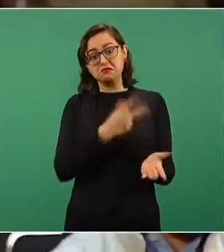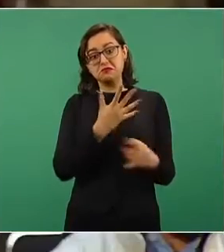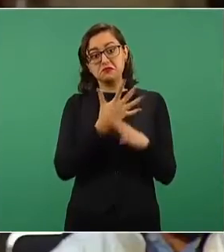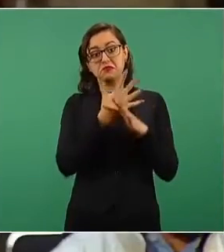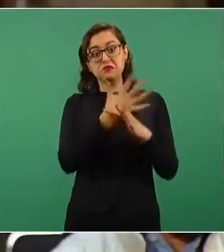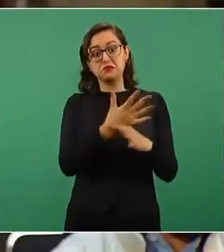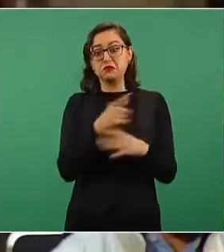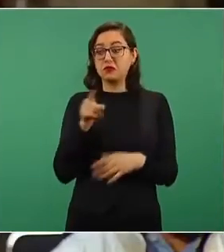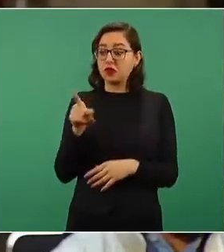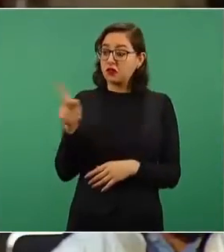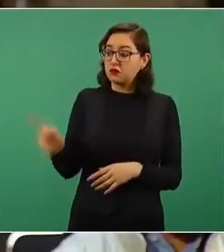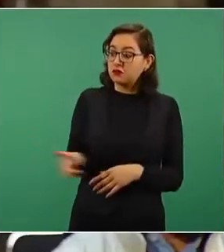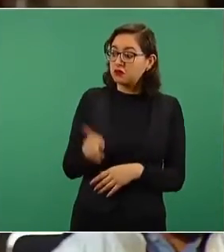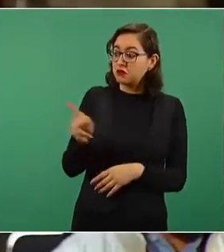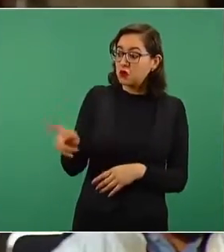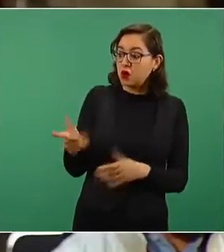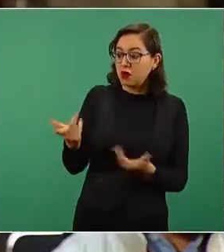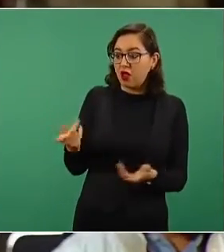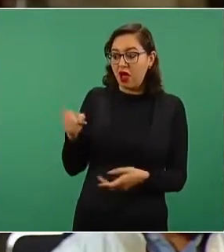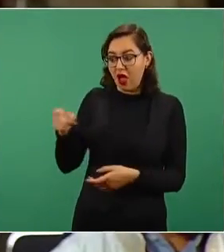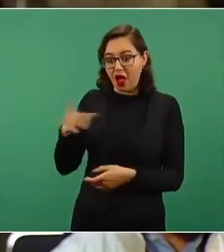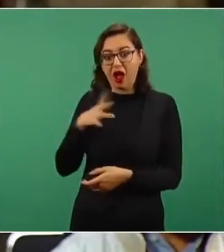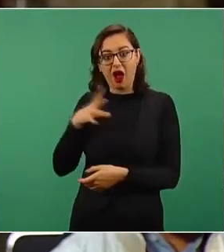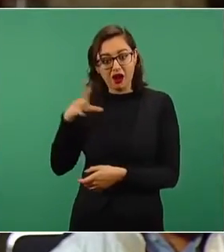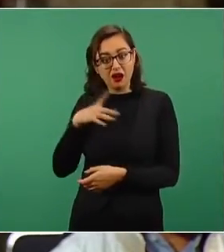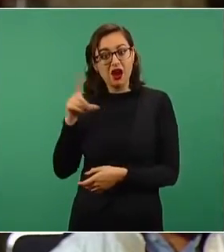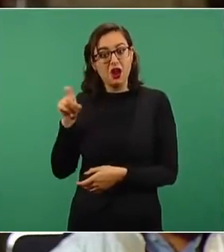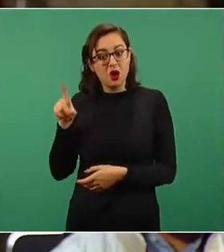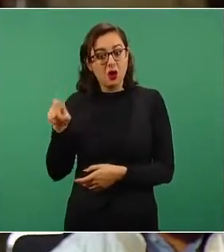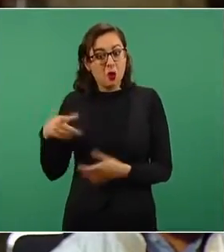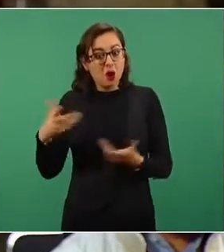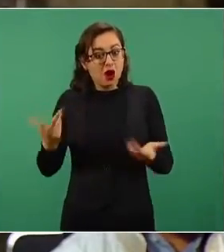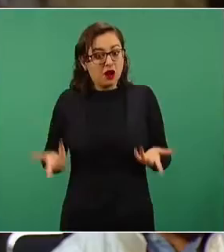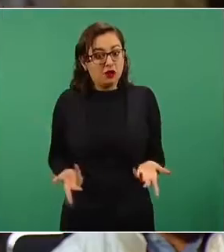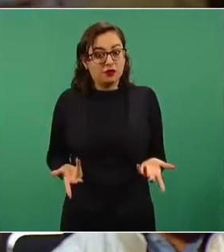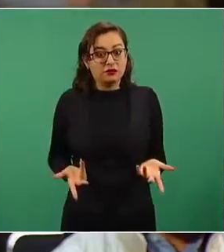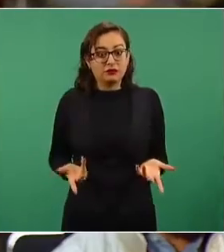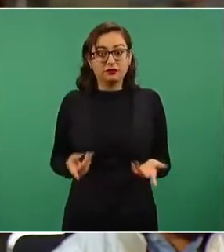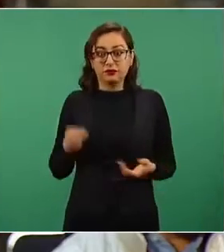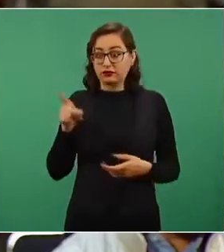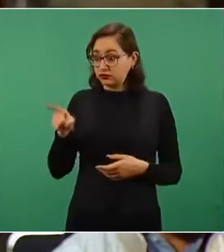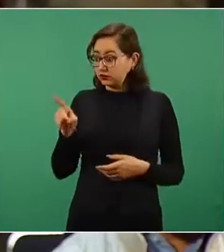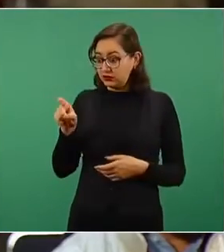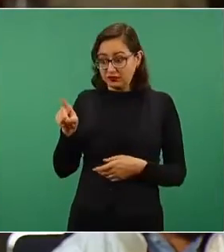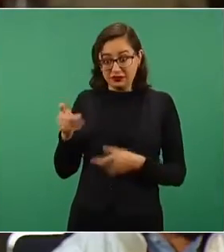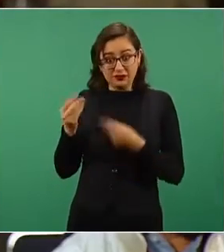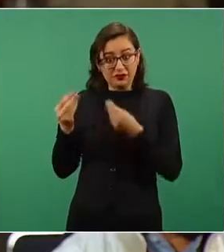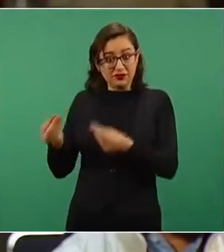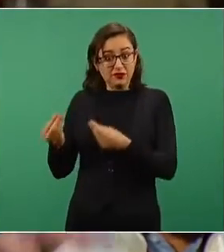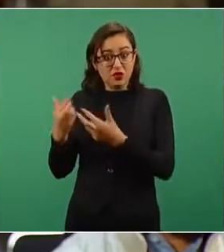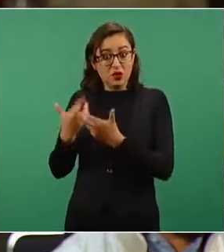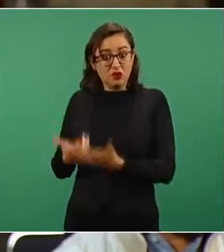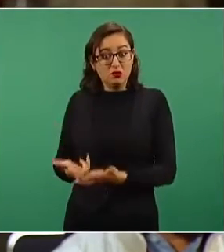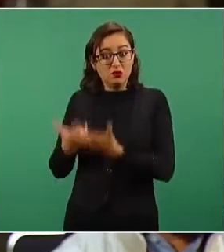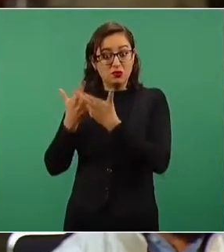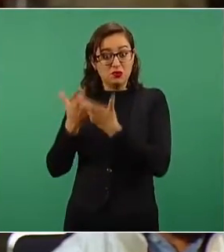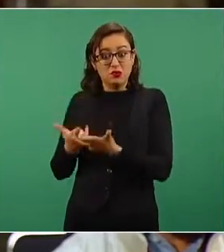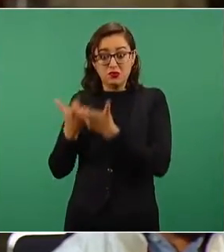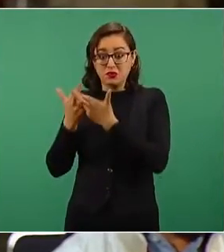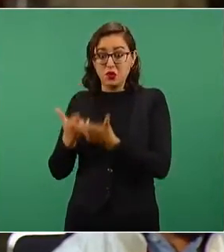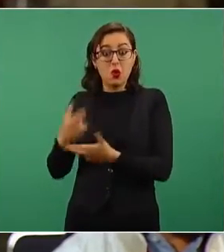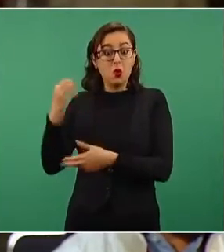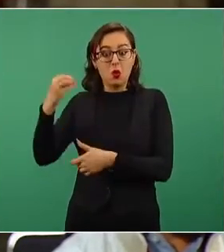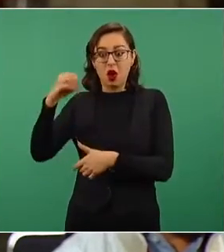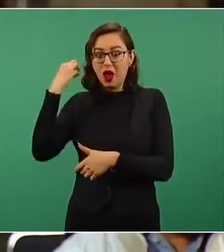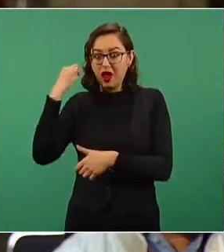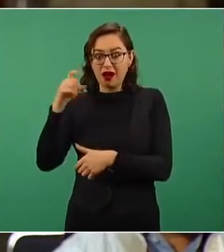teniendo un manantial ahí, que como decía el gobernador Murat, es un manantial muy grande, capaz de abastecer de agua todo